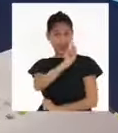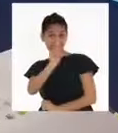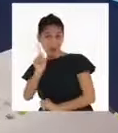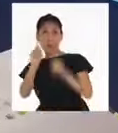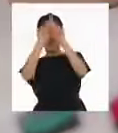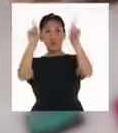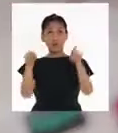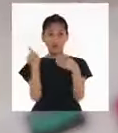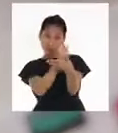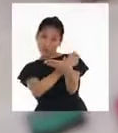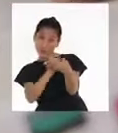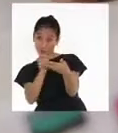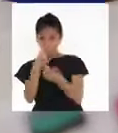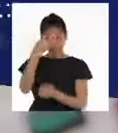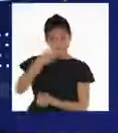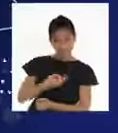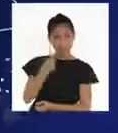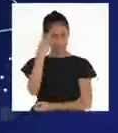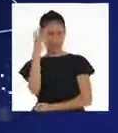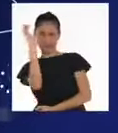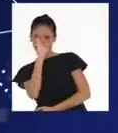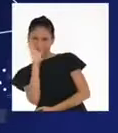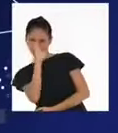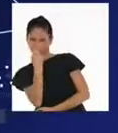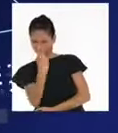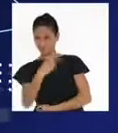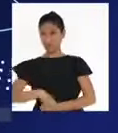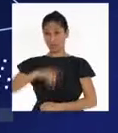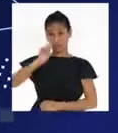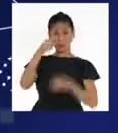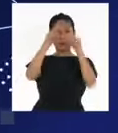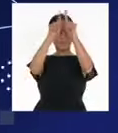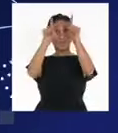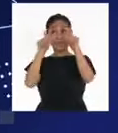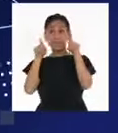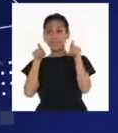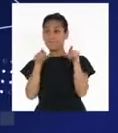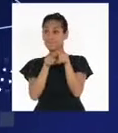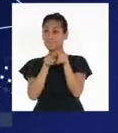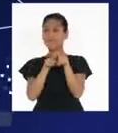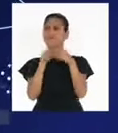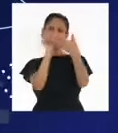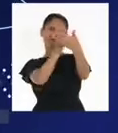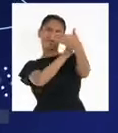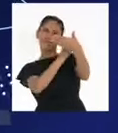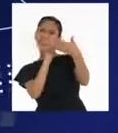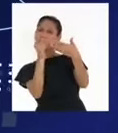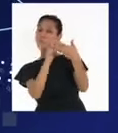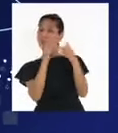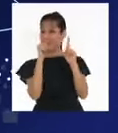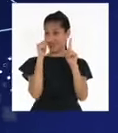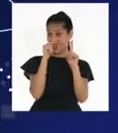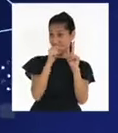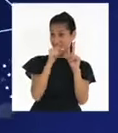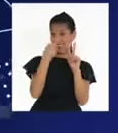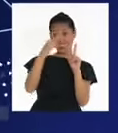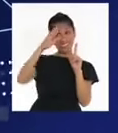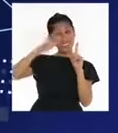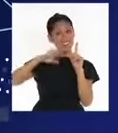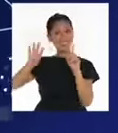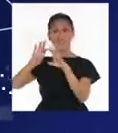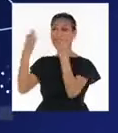Averigüémoslo. En la primera columna se escriben las actividades de la encuesta que le hizo Andrés a